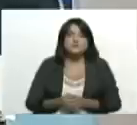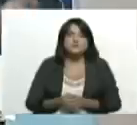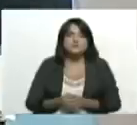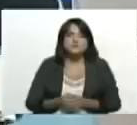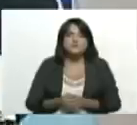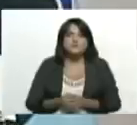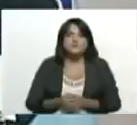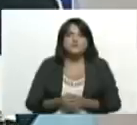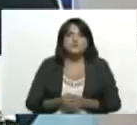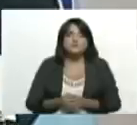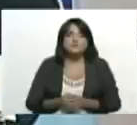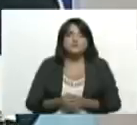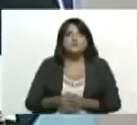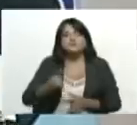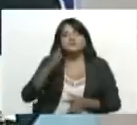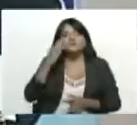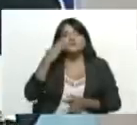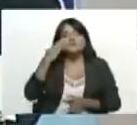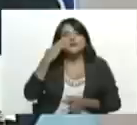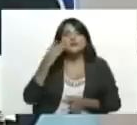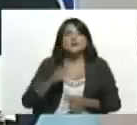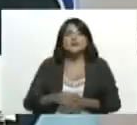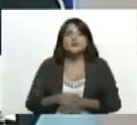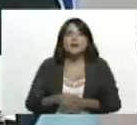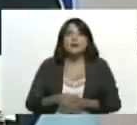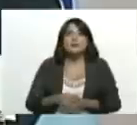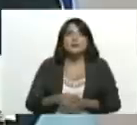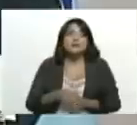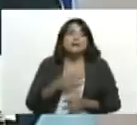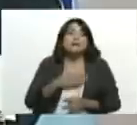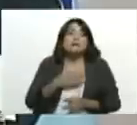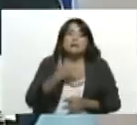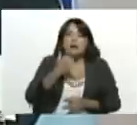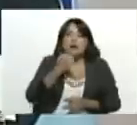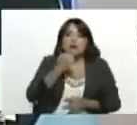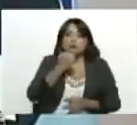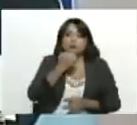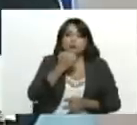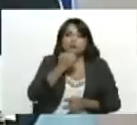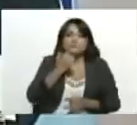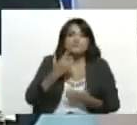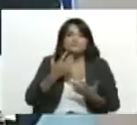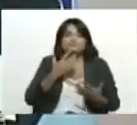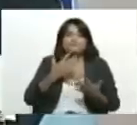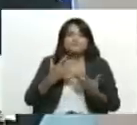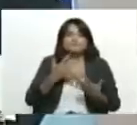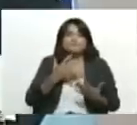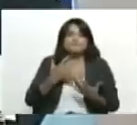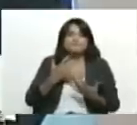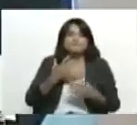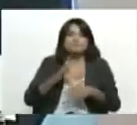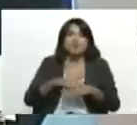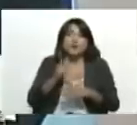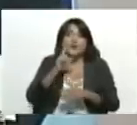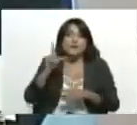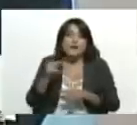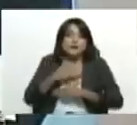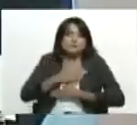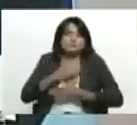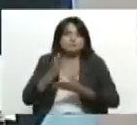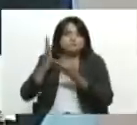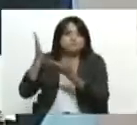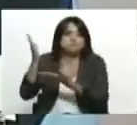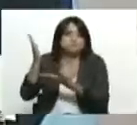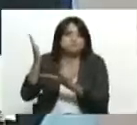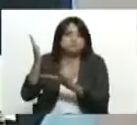más que él quisiera abusar abusar entre comillas de la hospitalidad que le está dando Italia